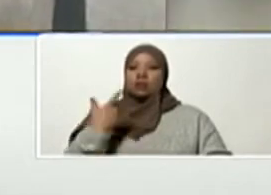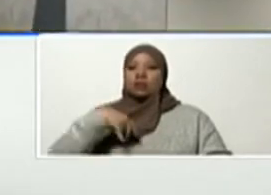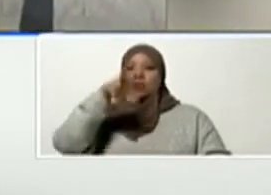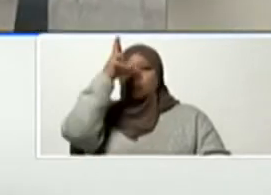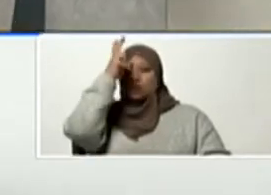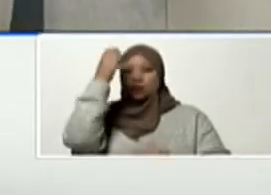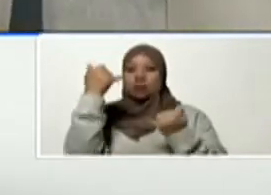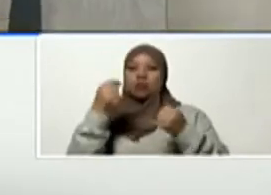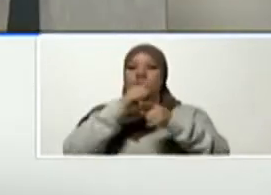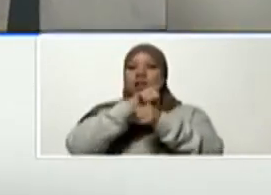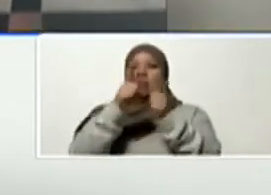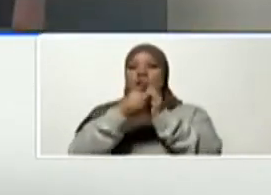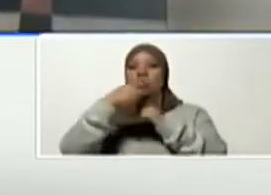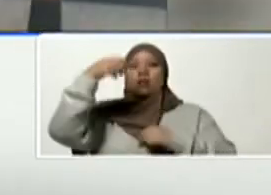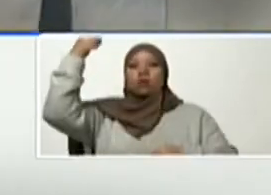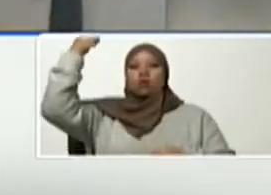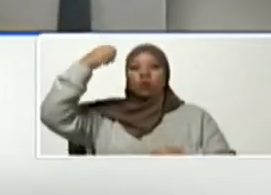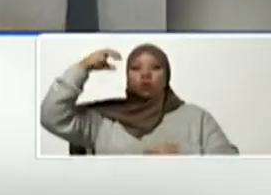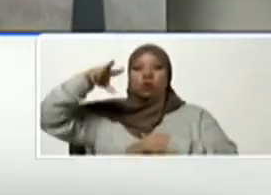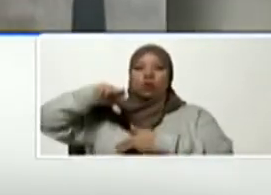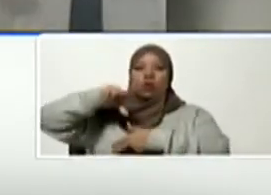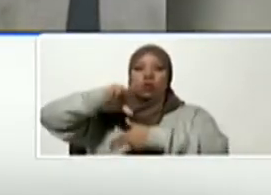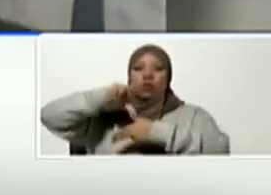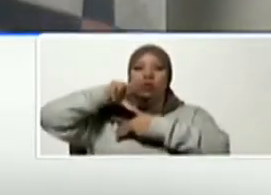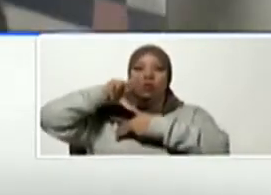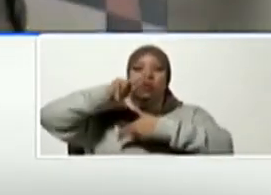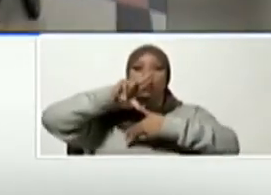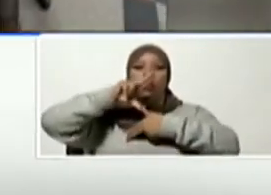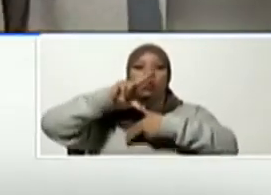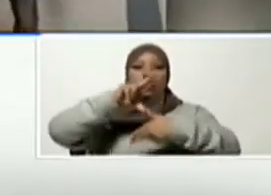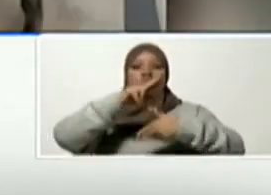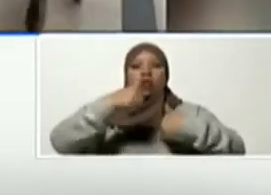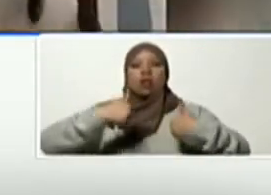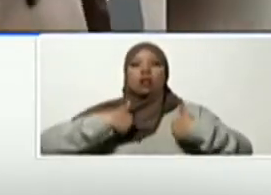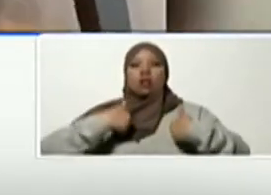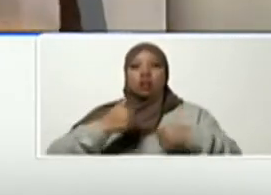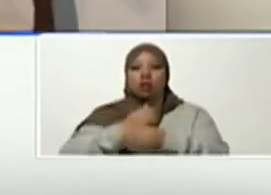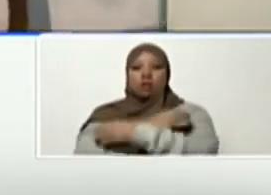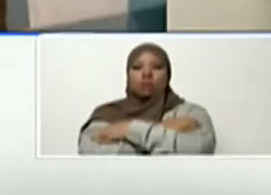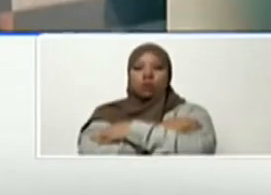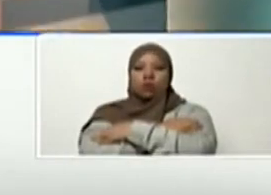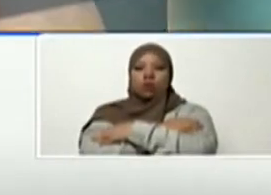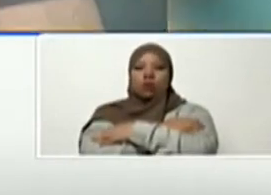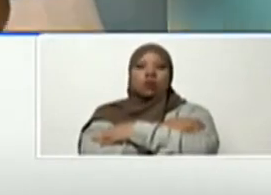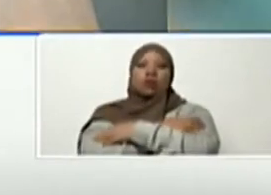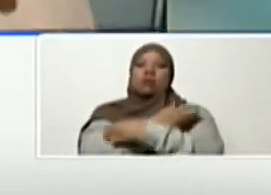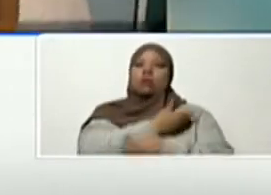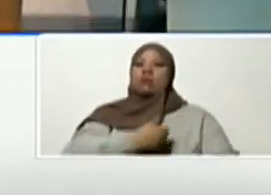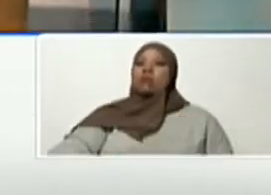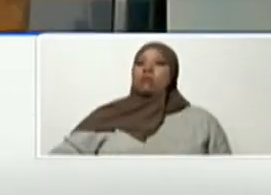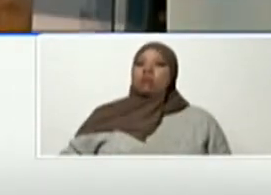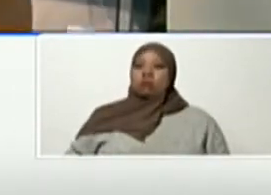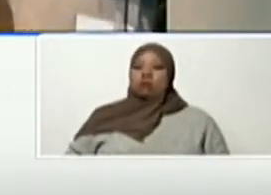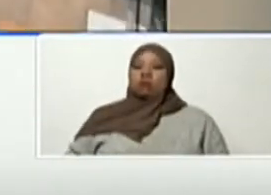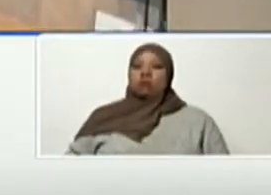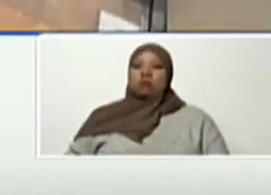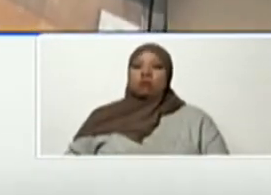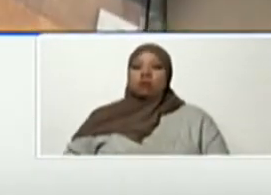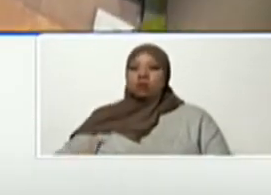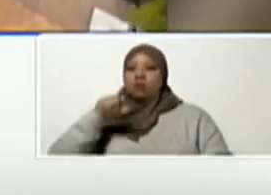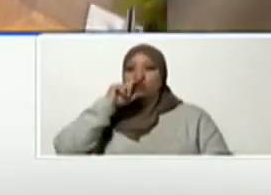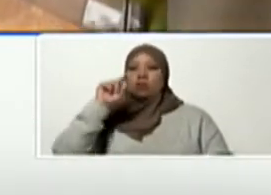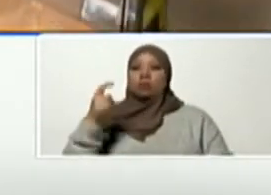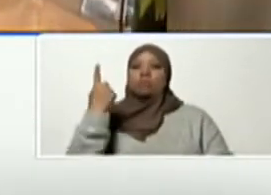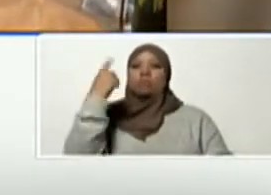del cambio climático. Recibimos el afecto de presidentes, presidentas,